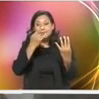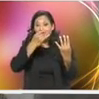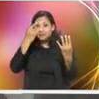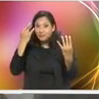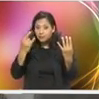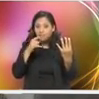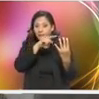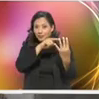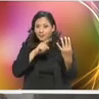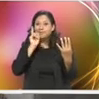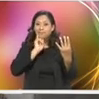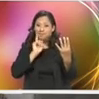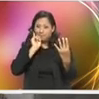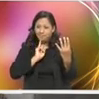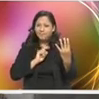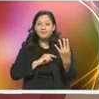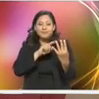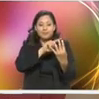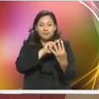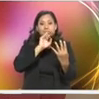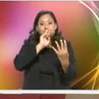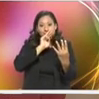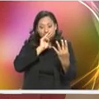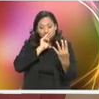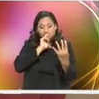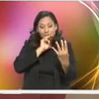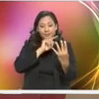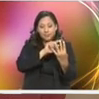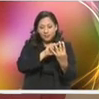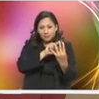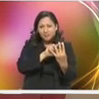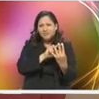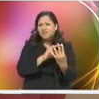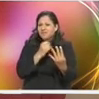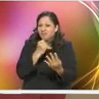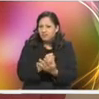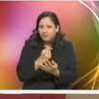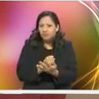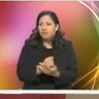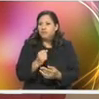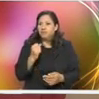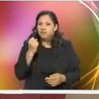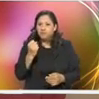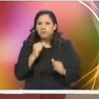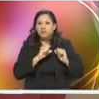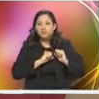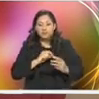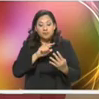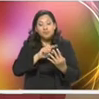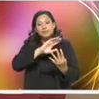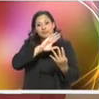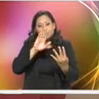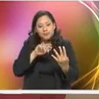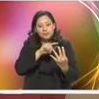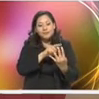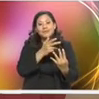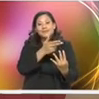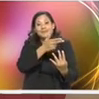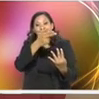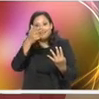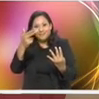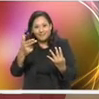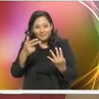de mujeres. Hay una madre castrante, dominante, que se muere y hay una herencia.